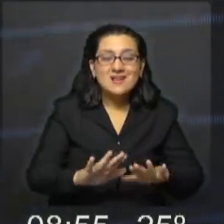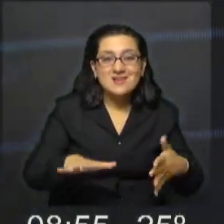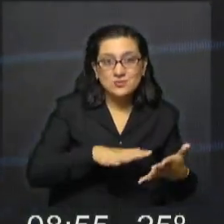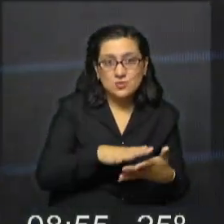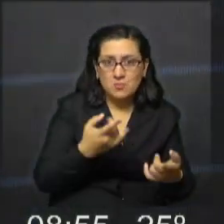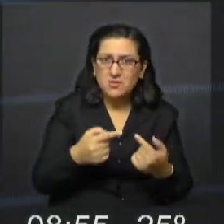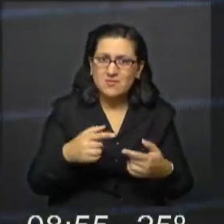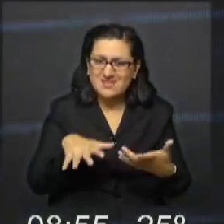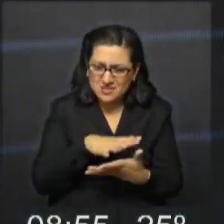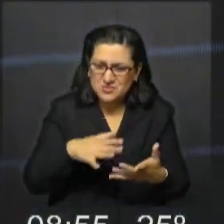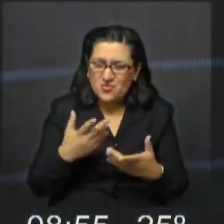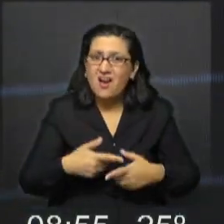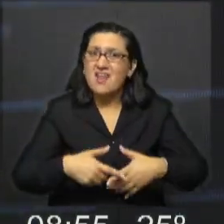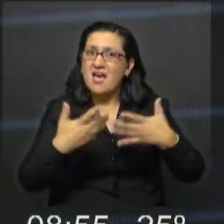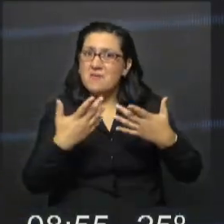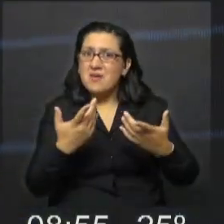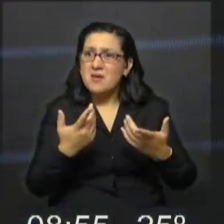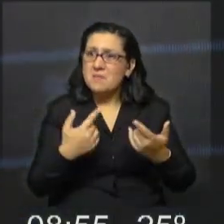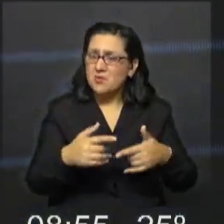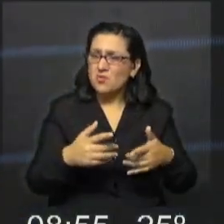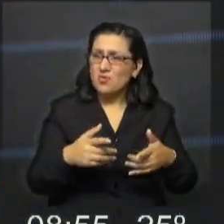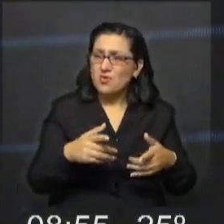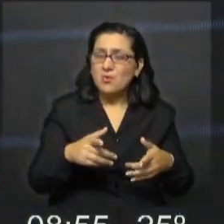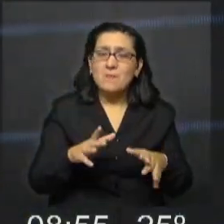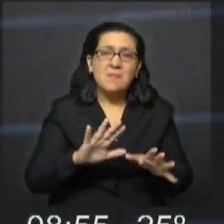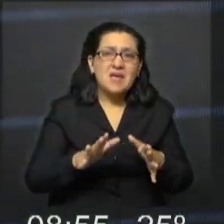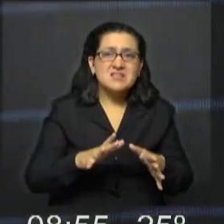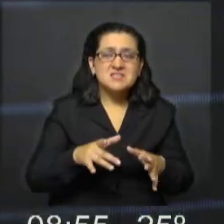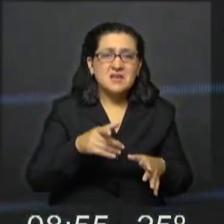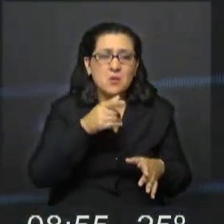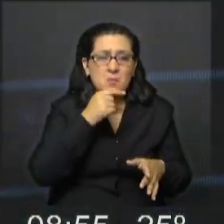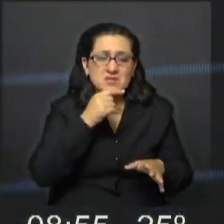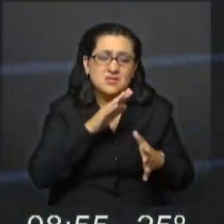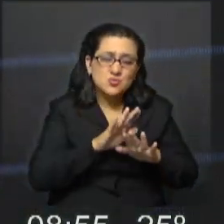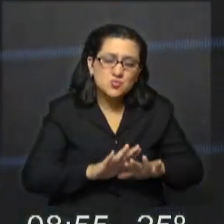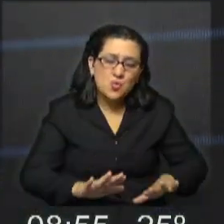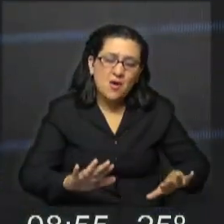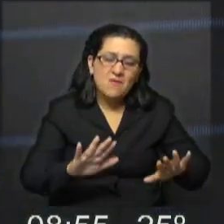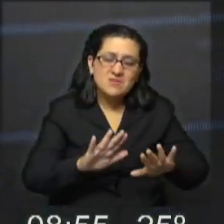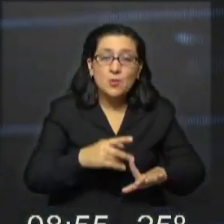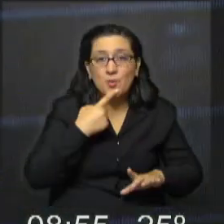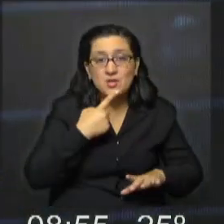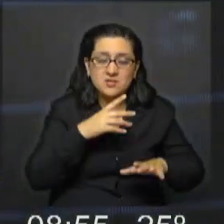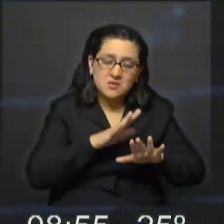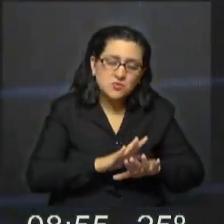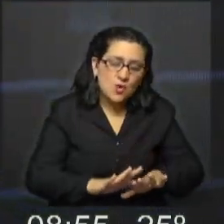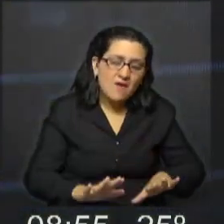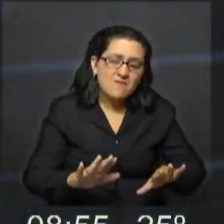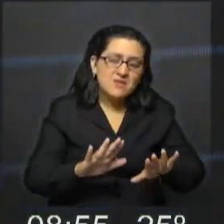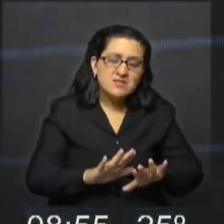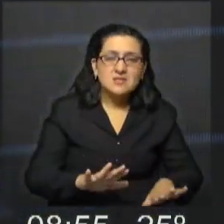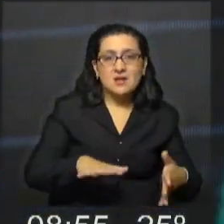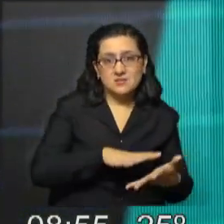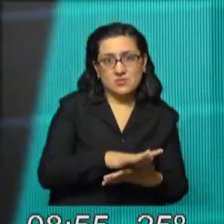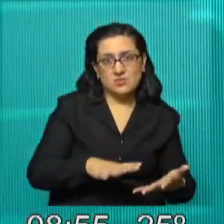habido como una metodología, así como hay una metodología de persecución, hay una metodología de tratar de minimizar lo que ya a esta